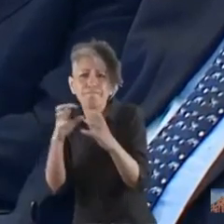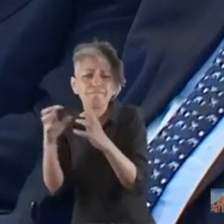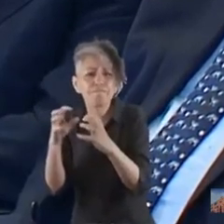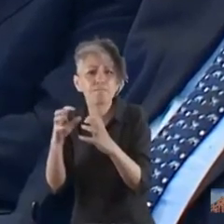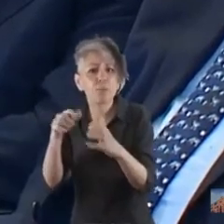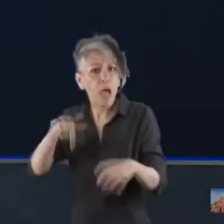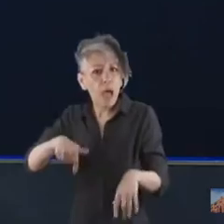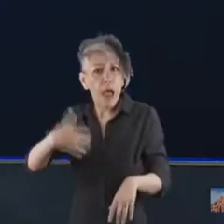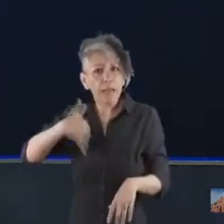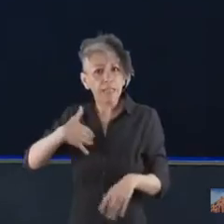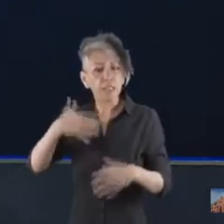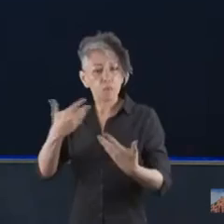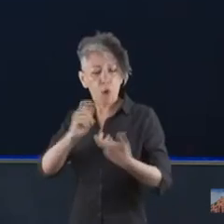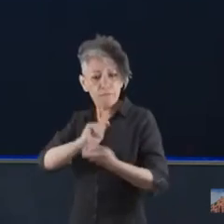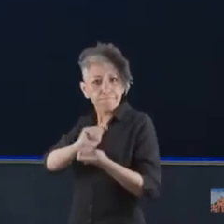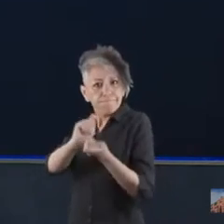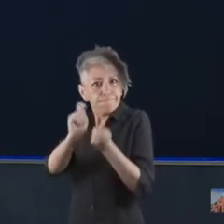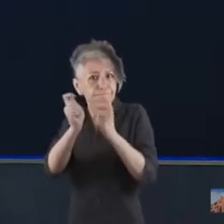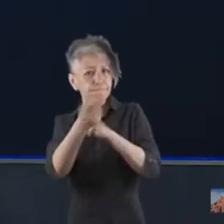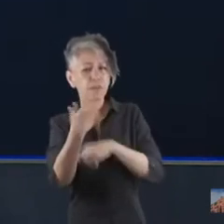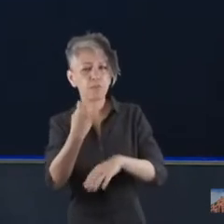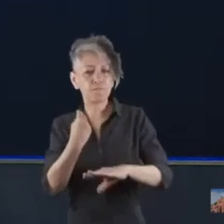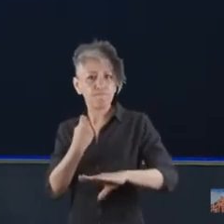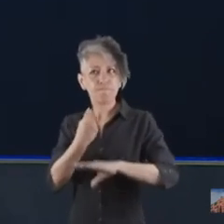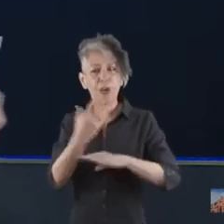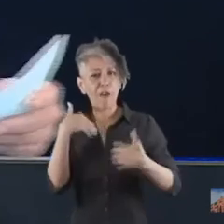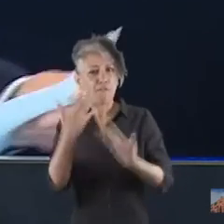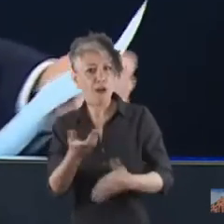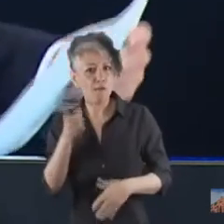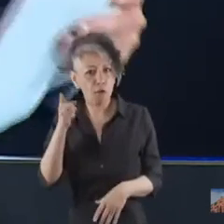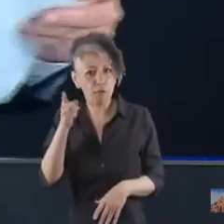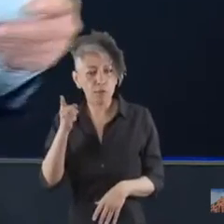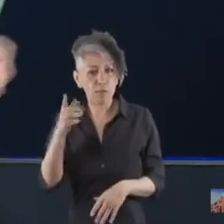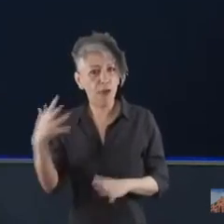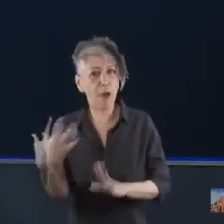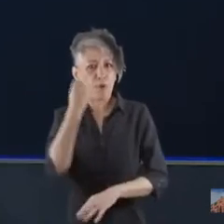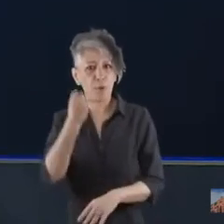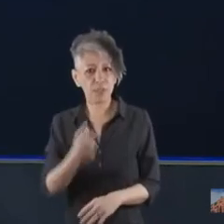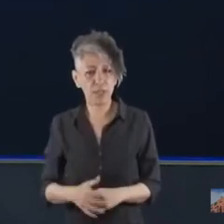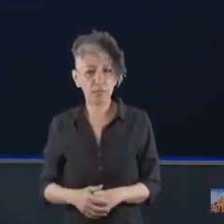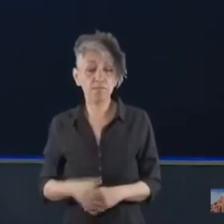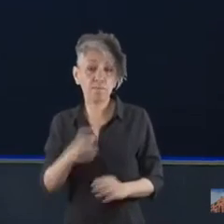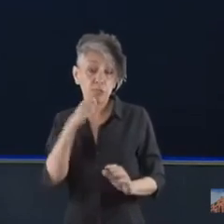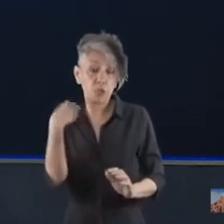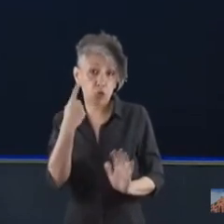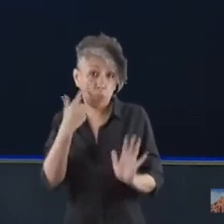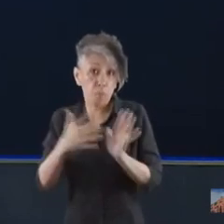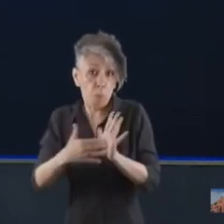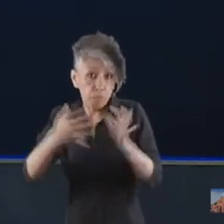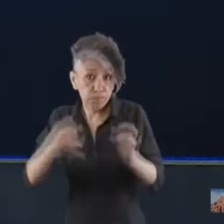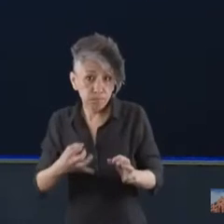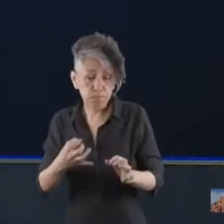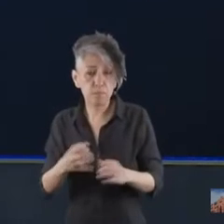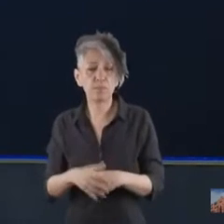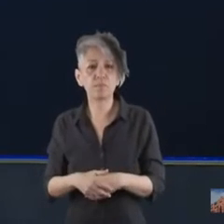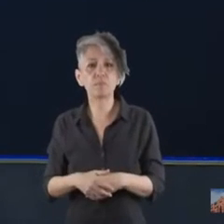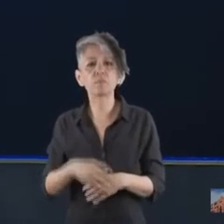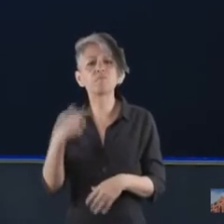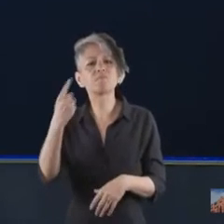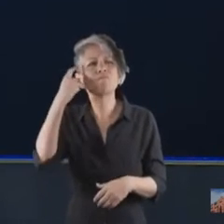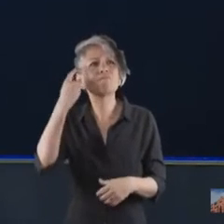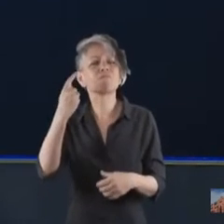transformarse en un gran jugador si se lo propone un mundo en el que la pelea y los valores de la energía